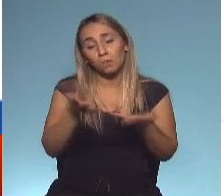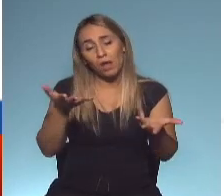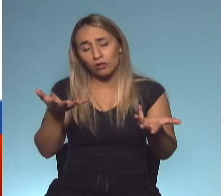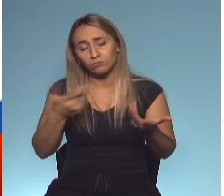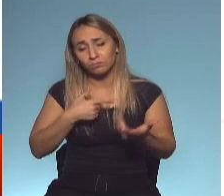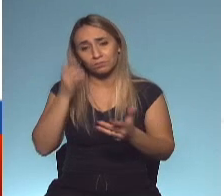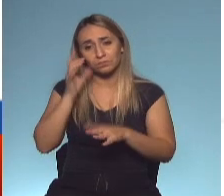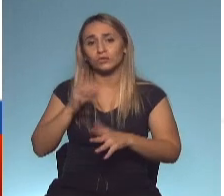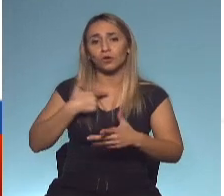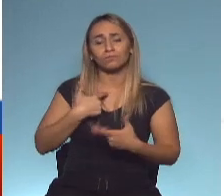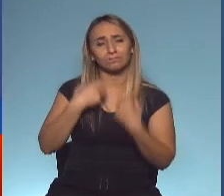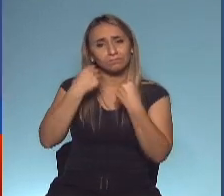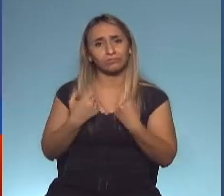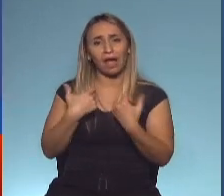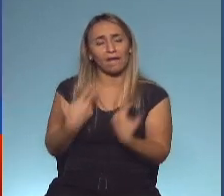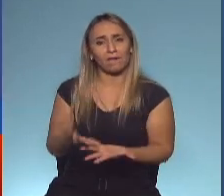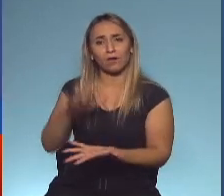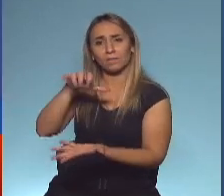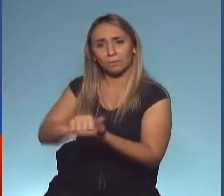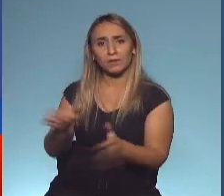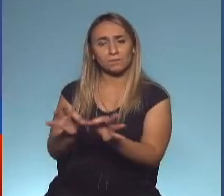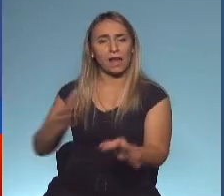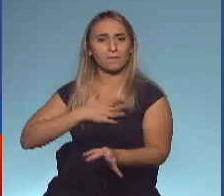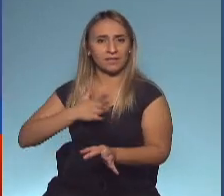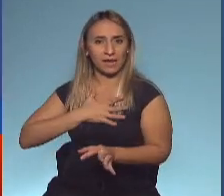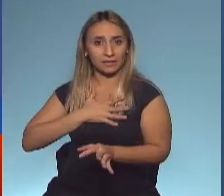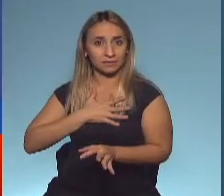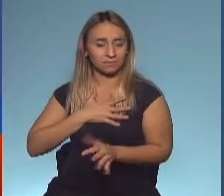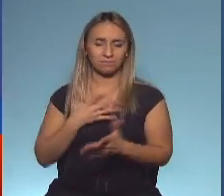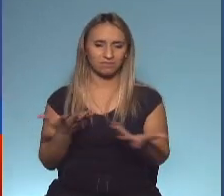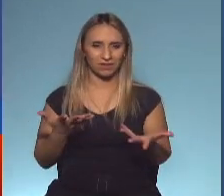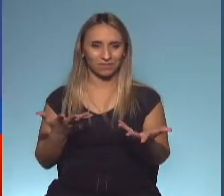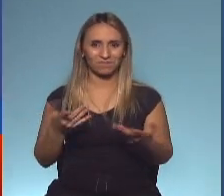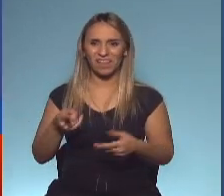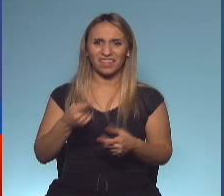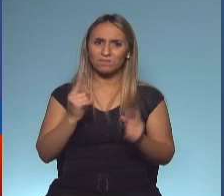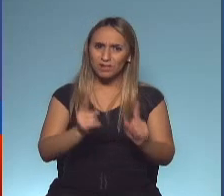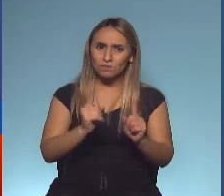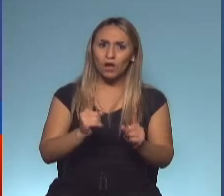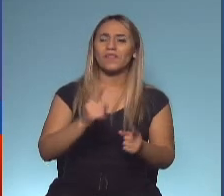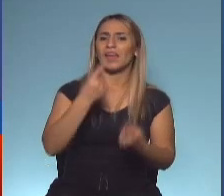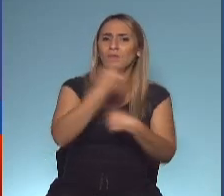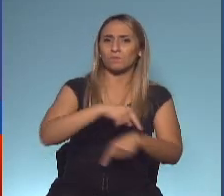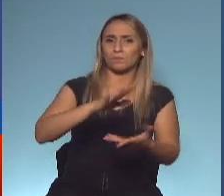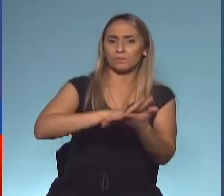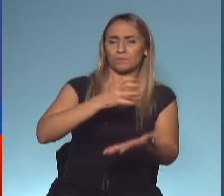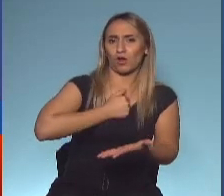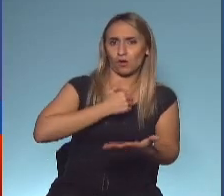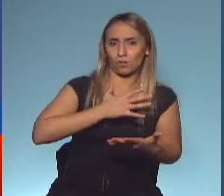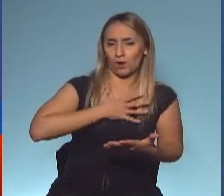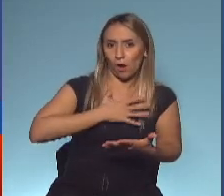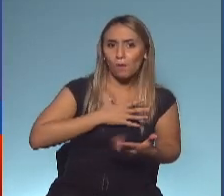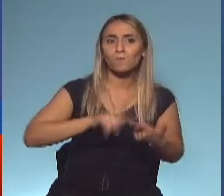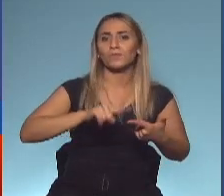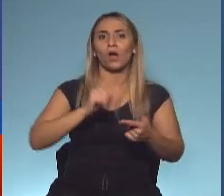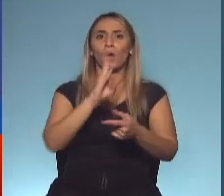completa soberanía sobre las Islas Malvinas. Lo que dijo el gobierno es lo que yo acabo de mencionar. Activos soberanos, embajadas, cuentas bancarias. Nunca se habló de